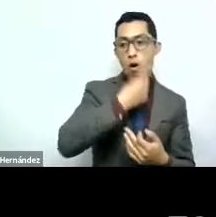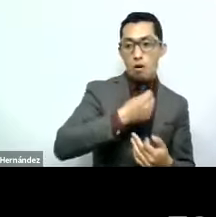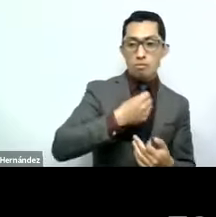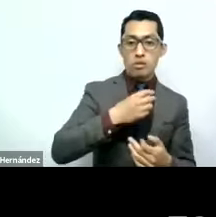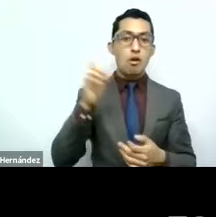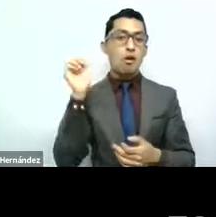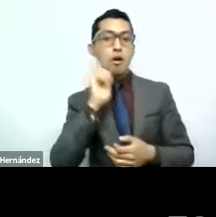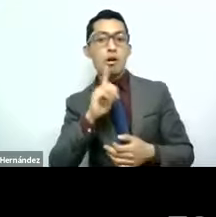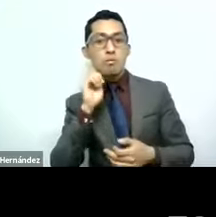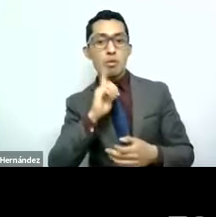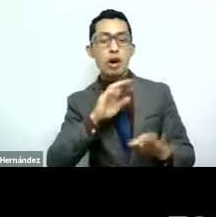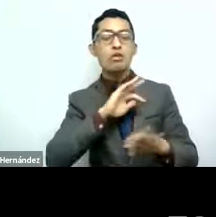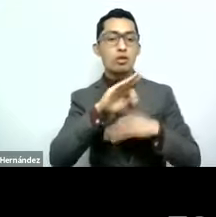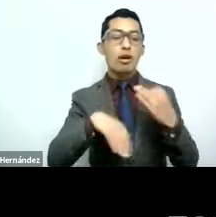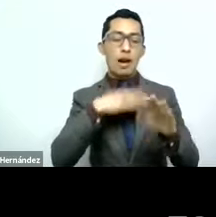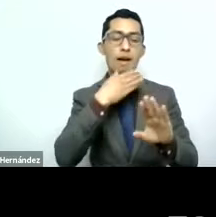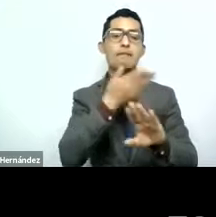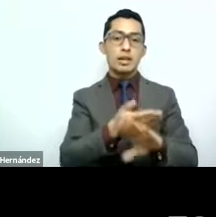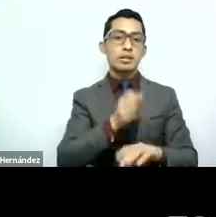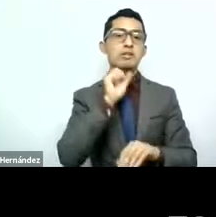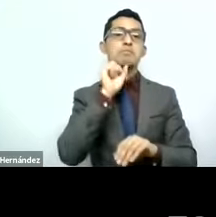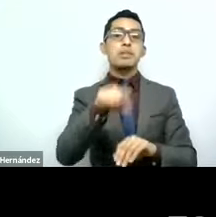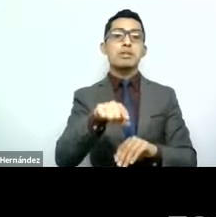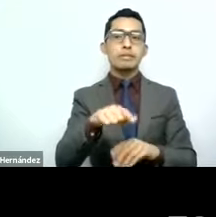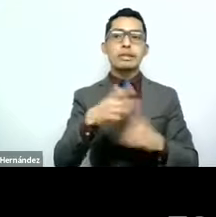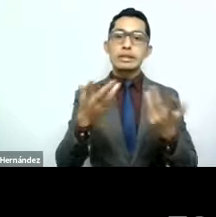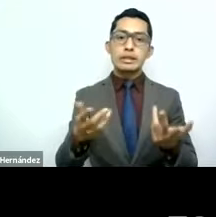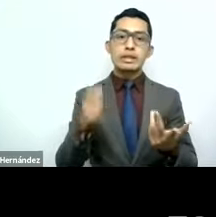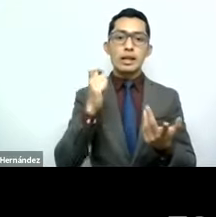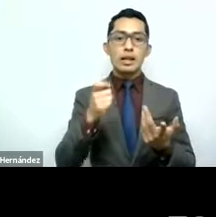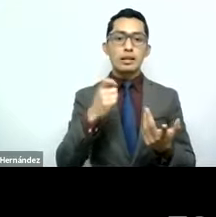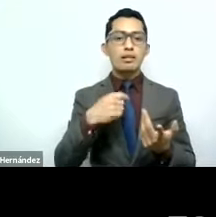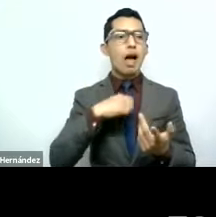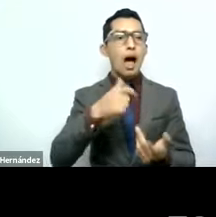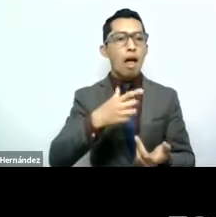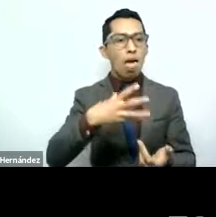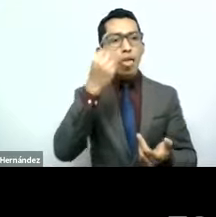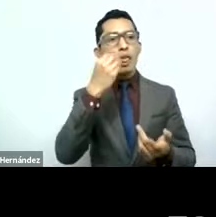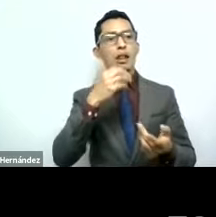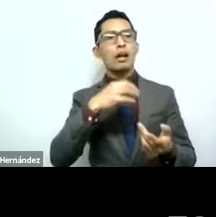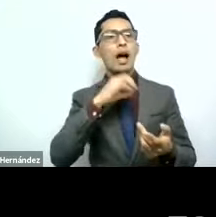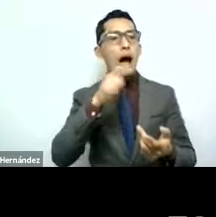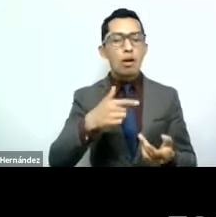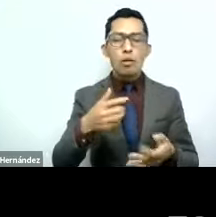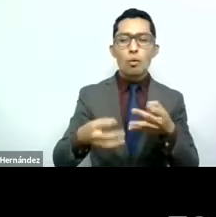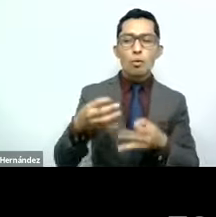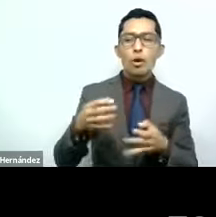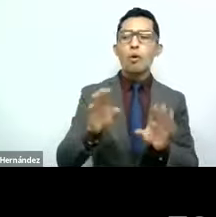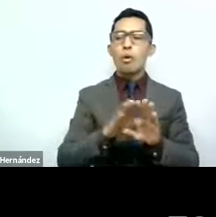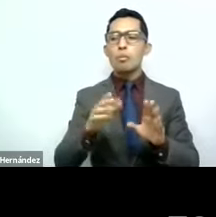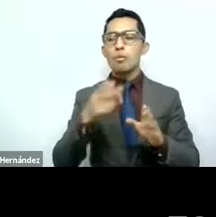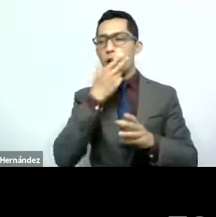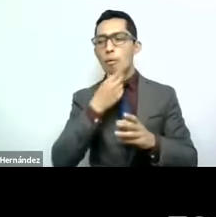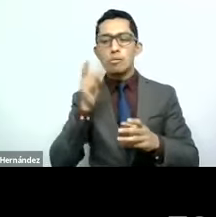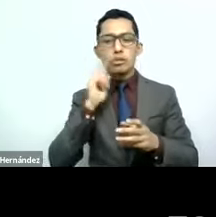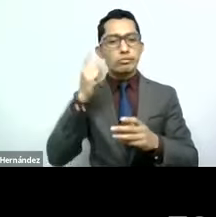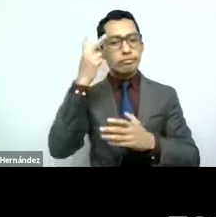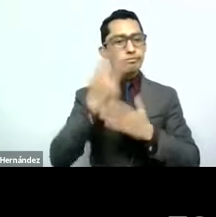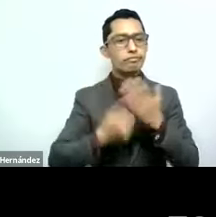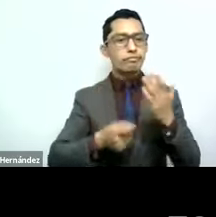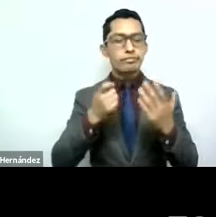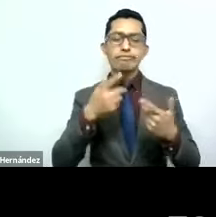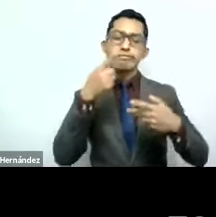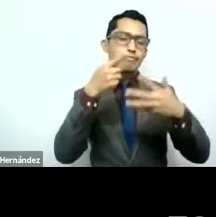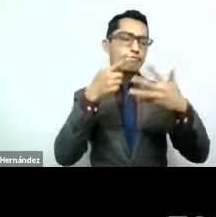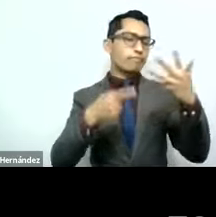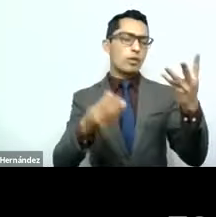eres mujer. Eso no te va a impedir aprender, conocer y poder juzgar con perspectiva de género. En fin,